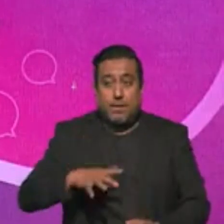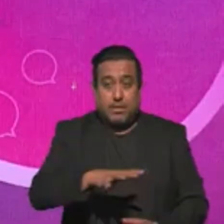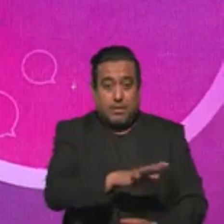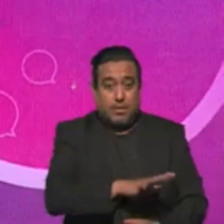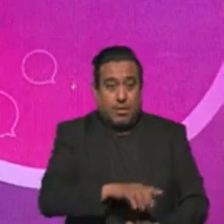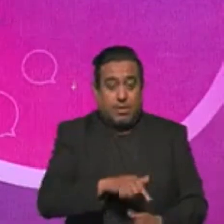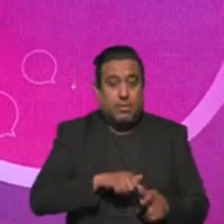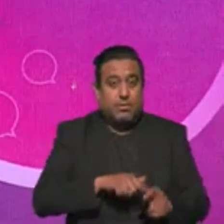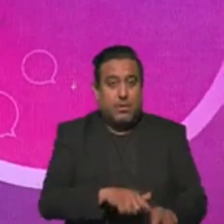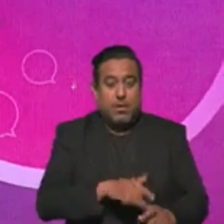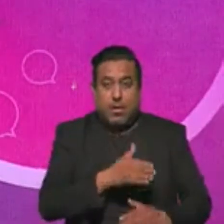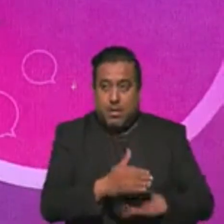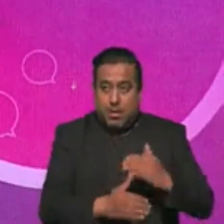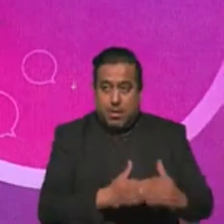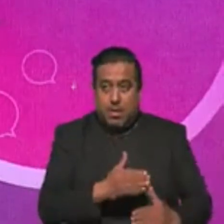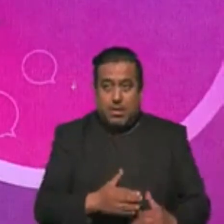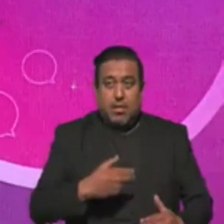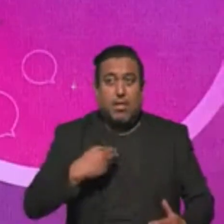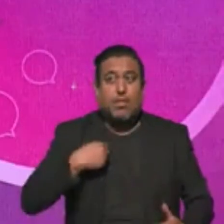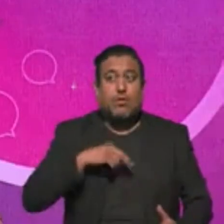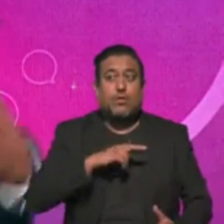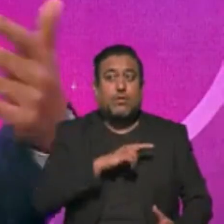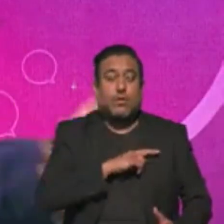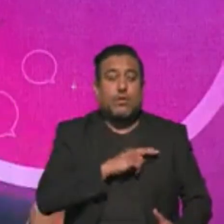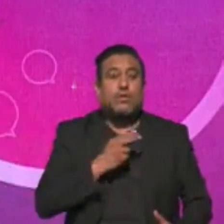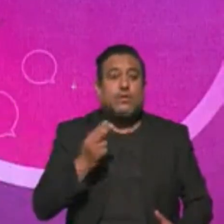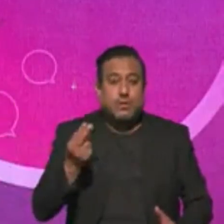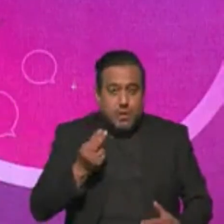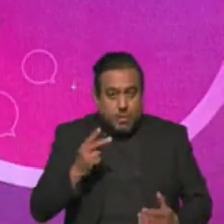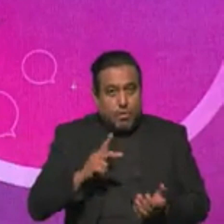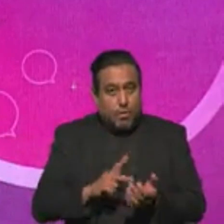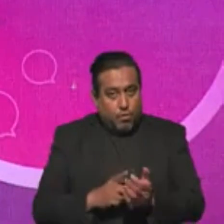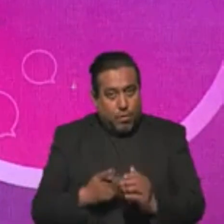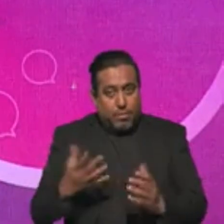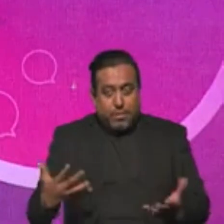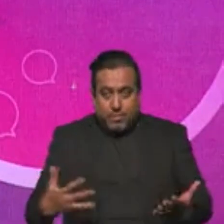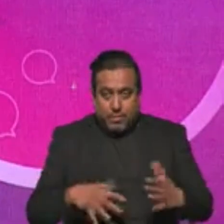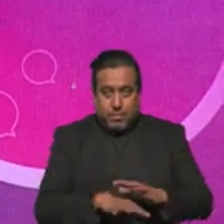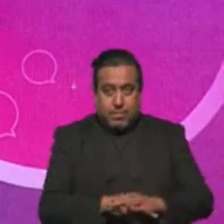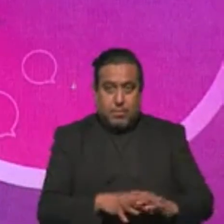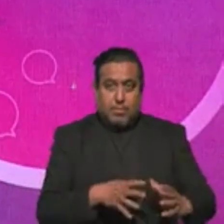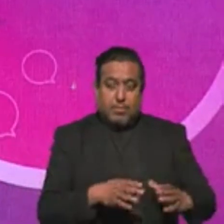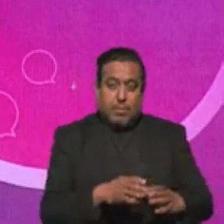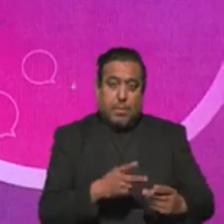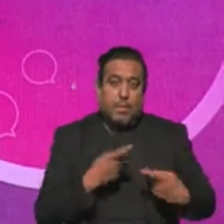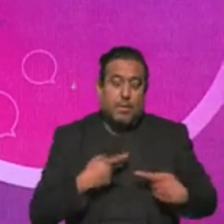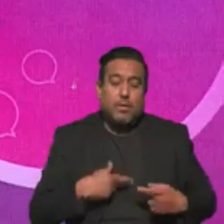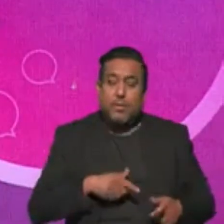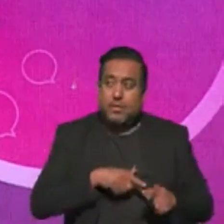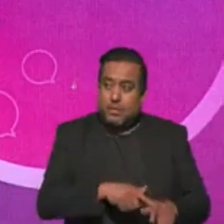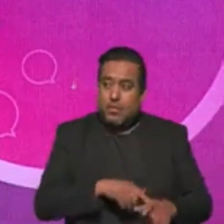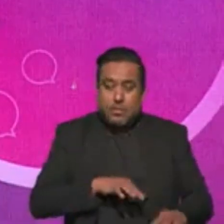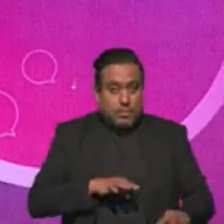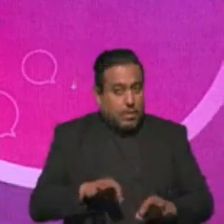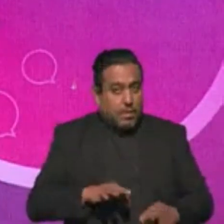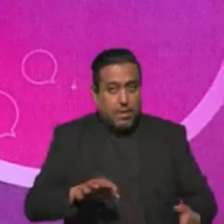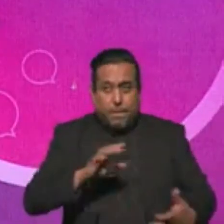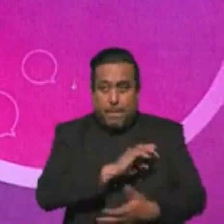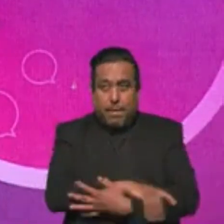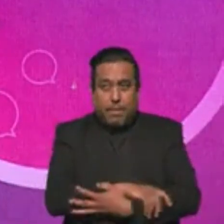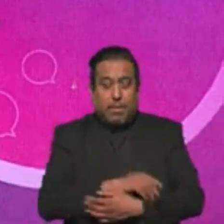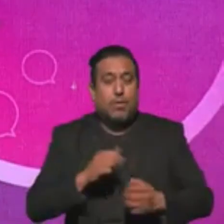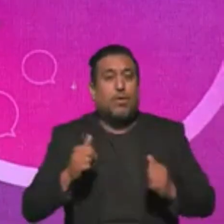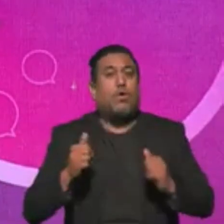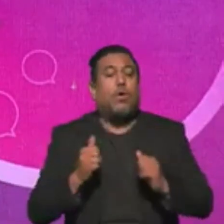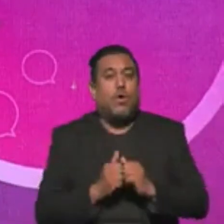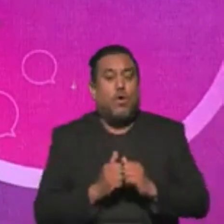adelante y nosotros nos Tendremos que reintegrar nuevamente a la sociedad y seguir trabajando mano a mano